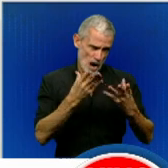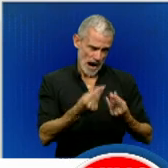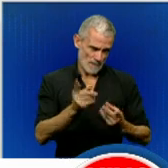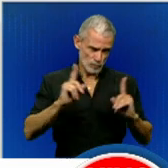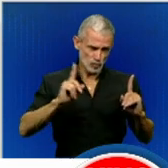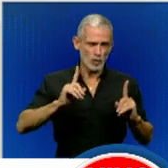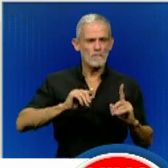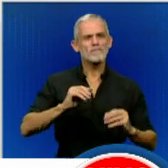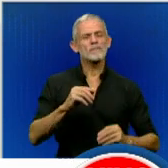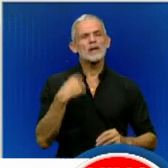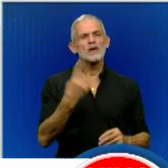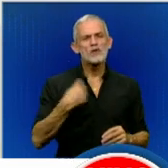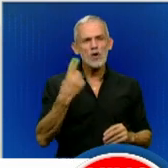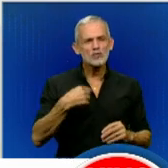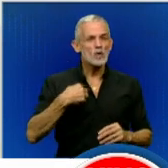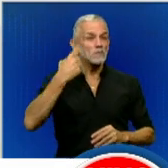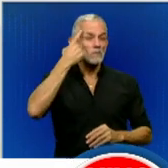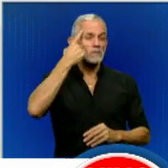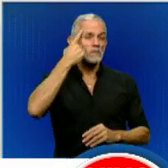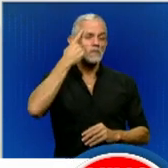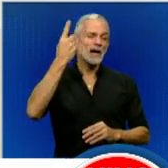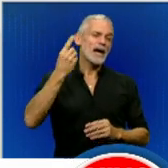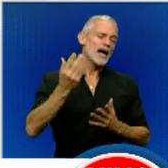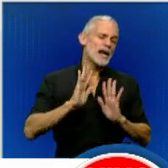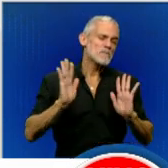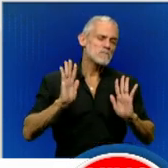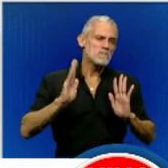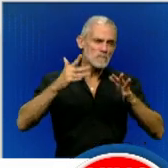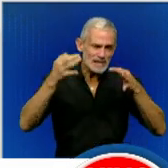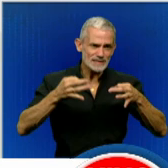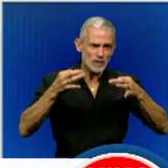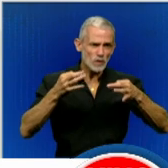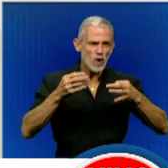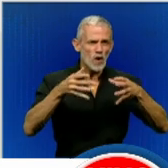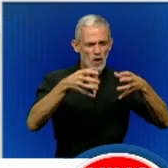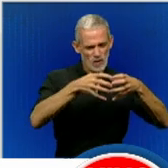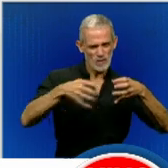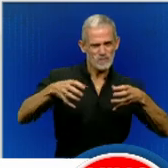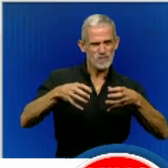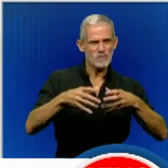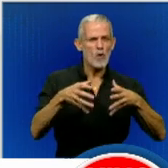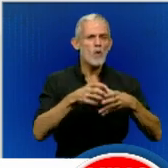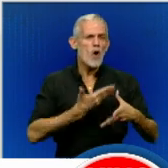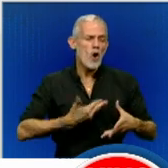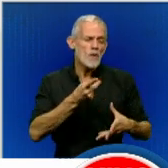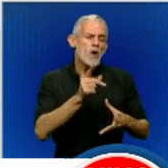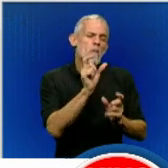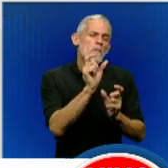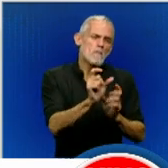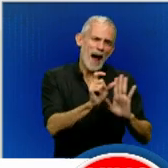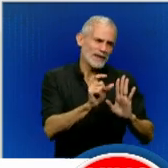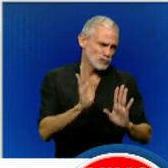nosotros y creemos que seguramente buena parte por lo menos que el oficialismo comparte